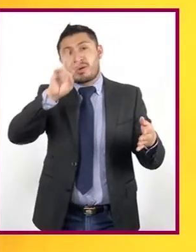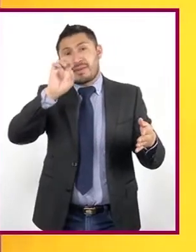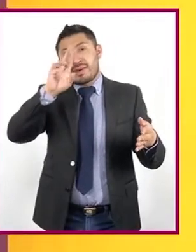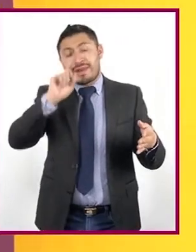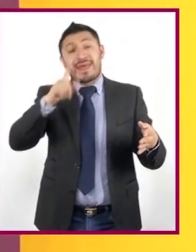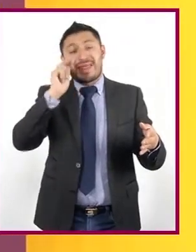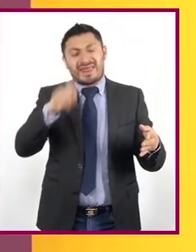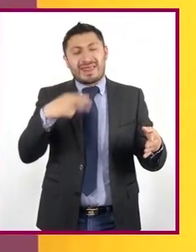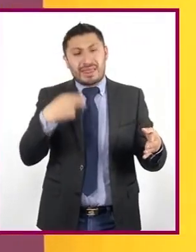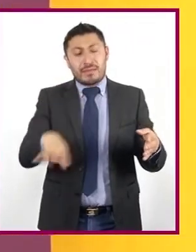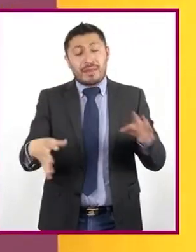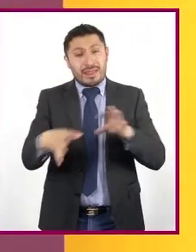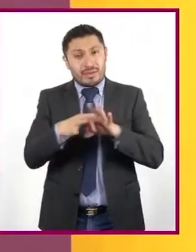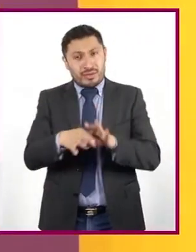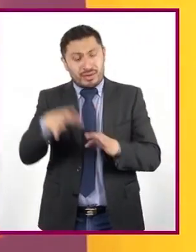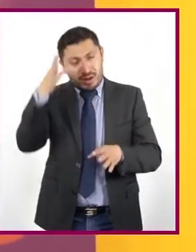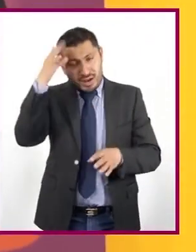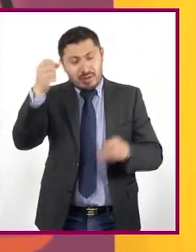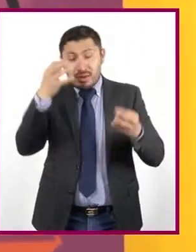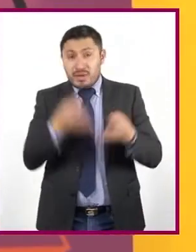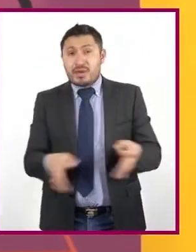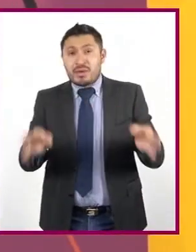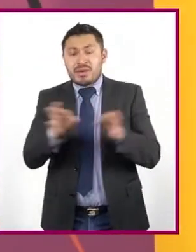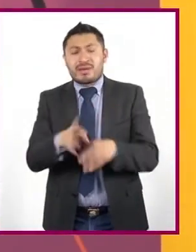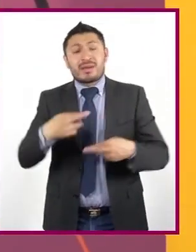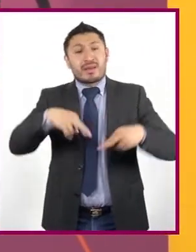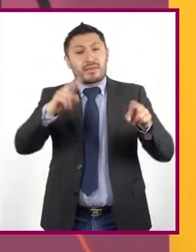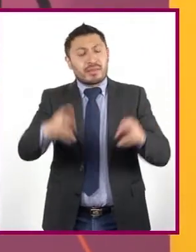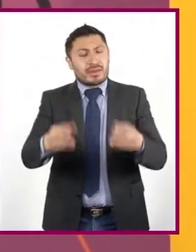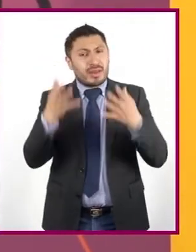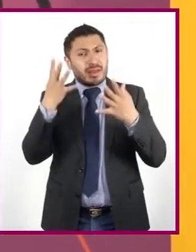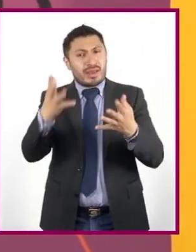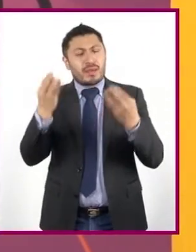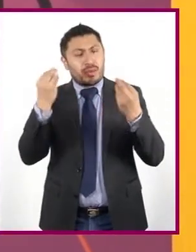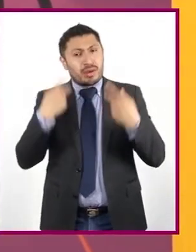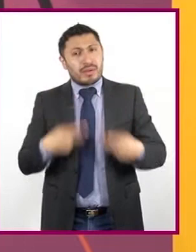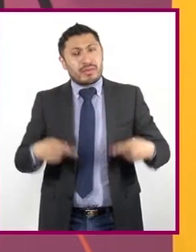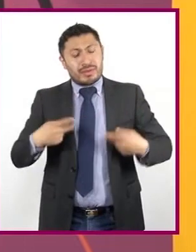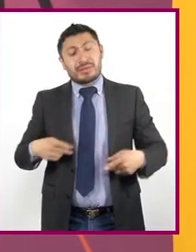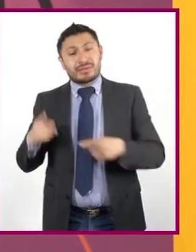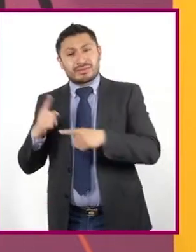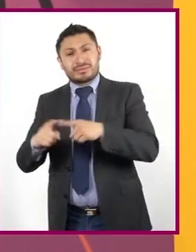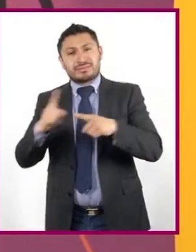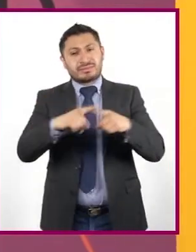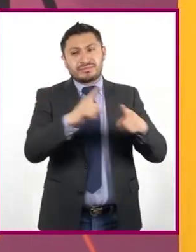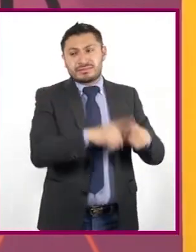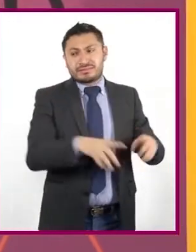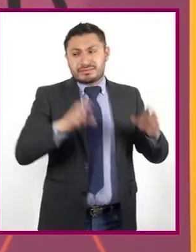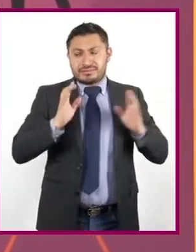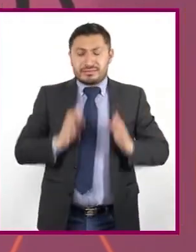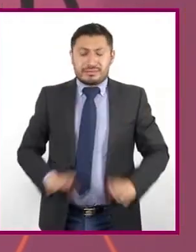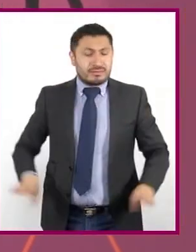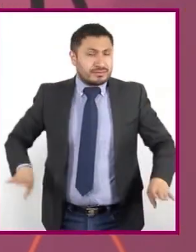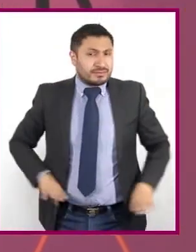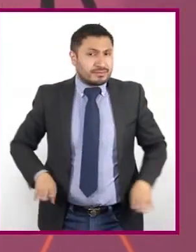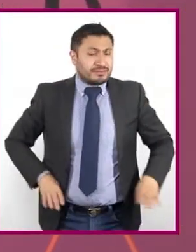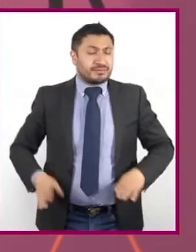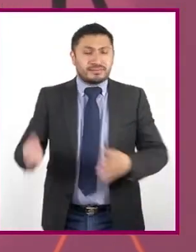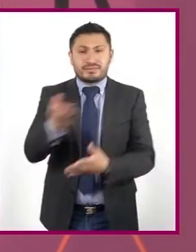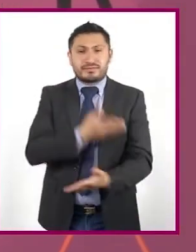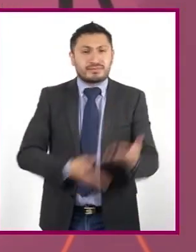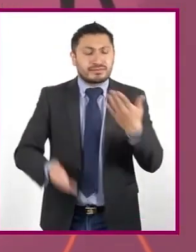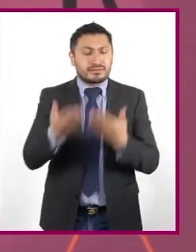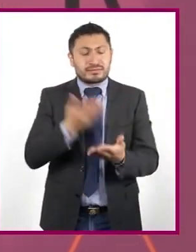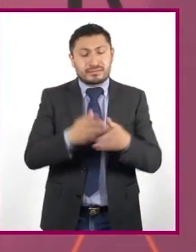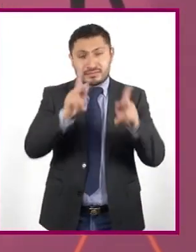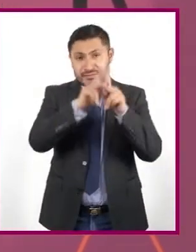sublime, porque representa el anhelo de personas que, siendo diferentes físicamente, conviven en paz